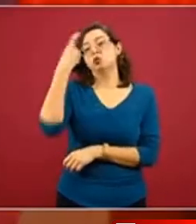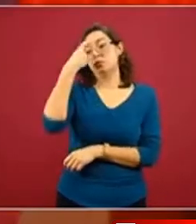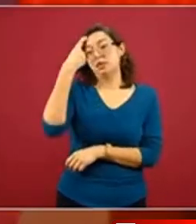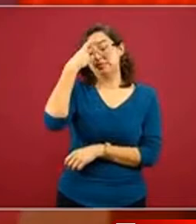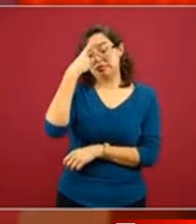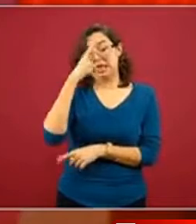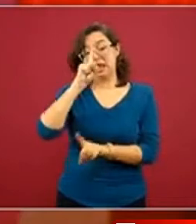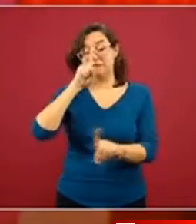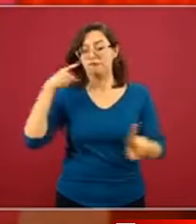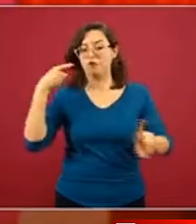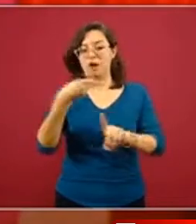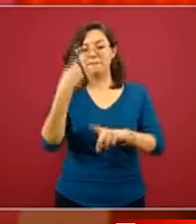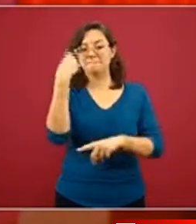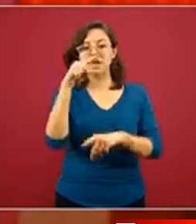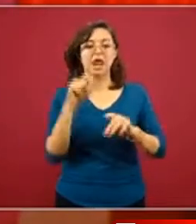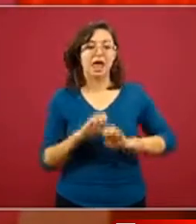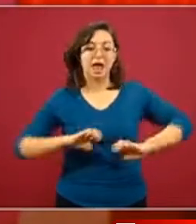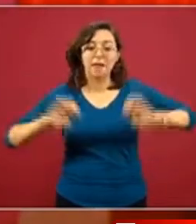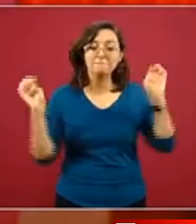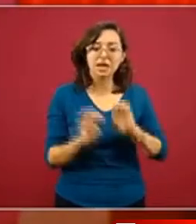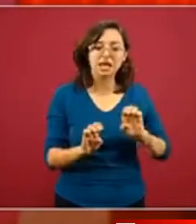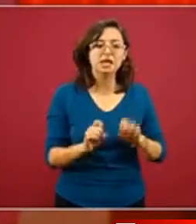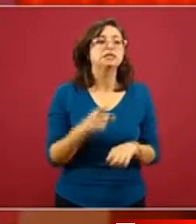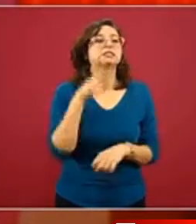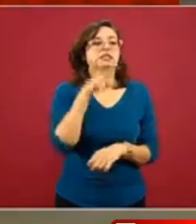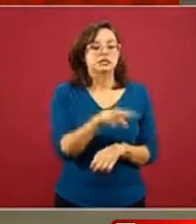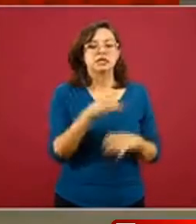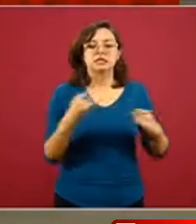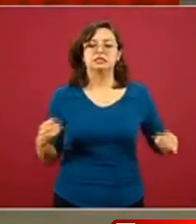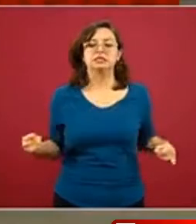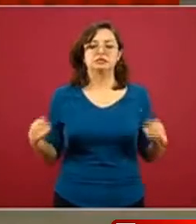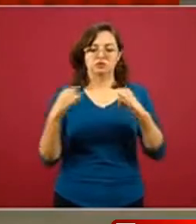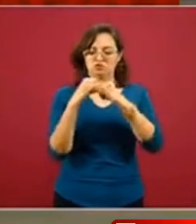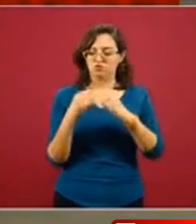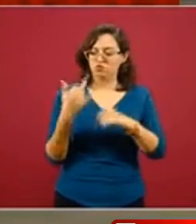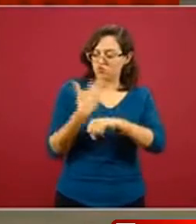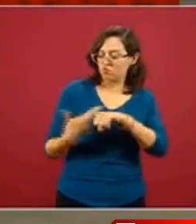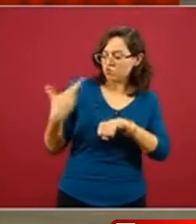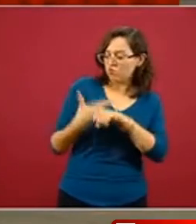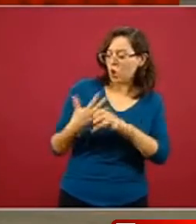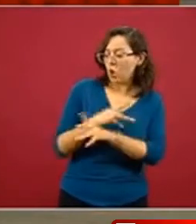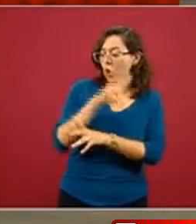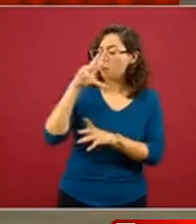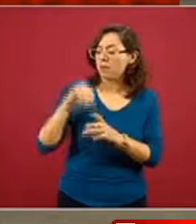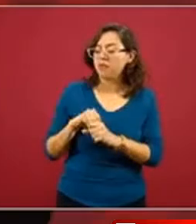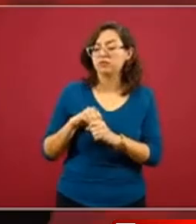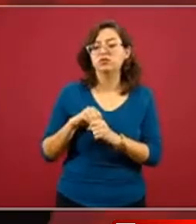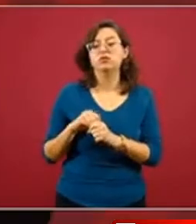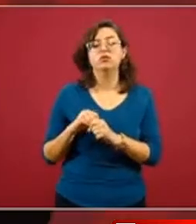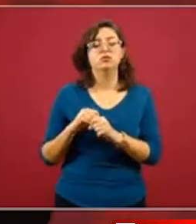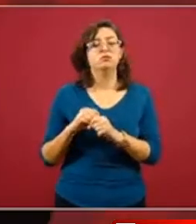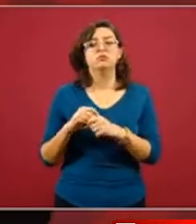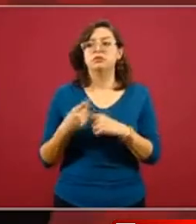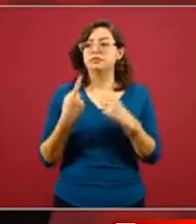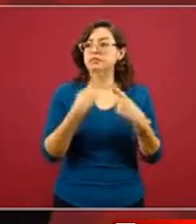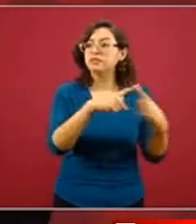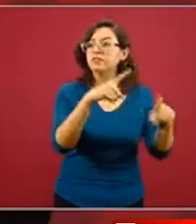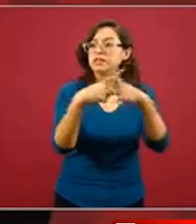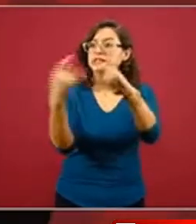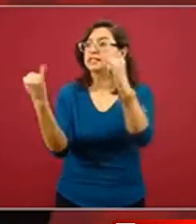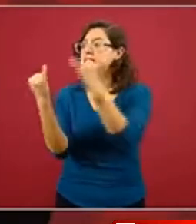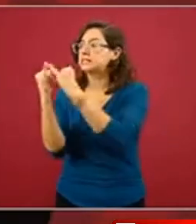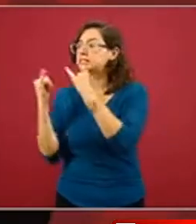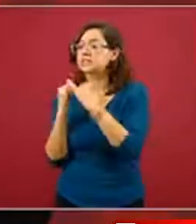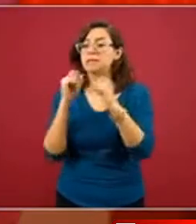es un enfoque específico para articular institucionalmente con las instituciones públicas, con las